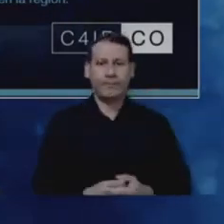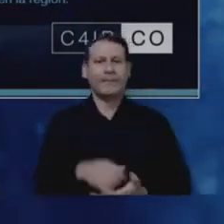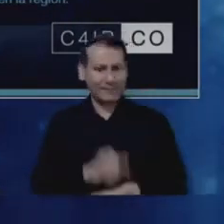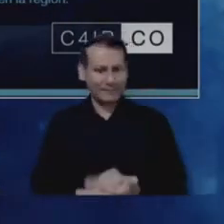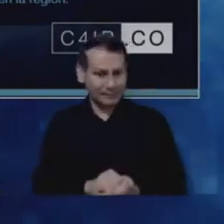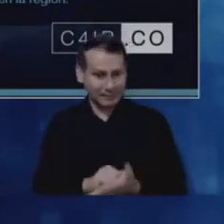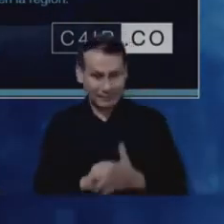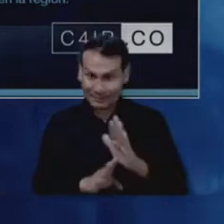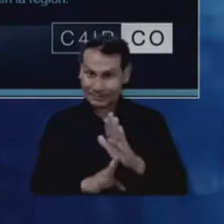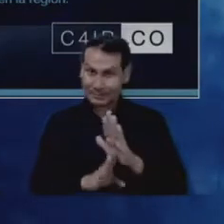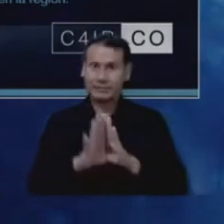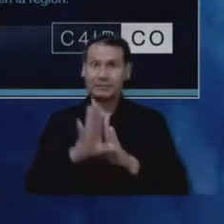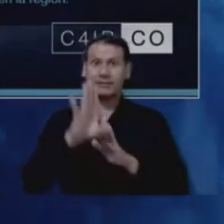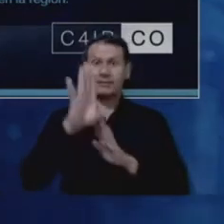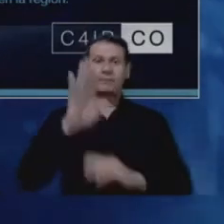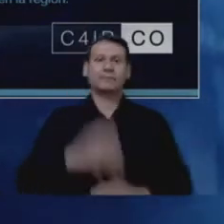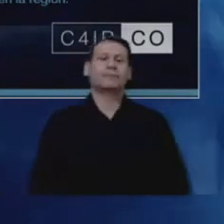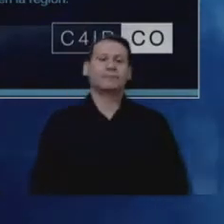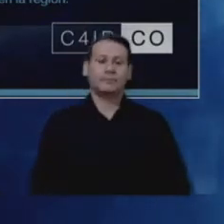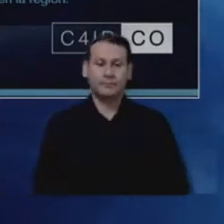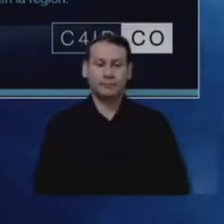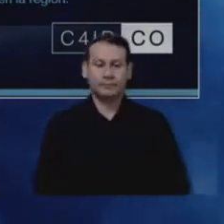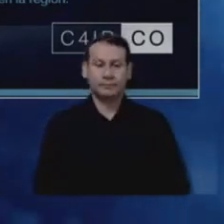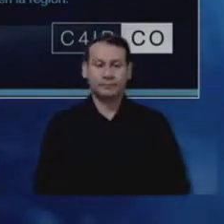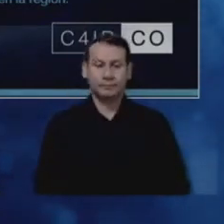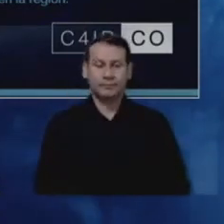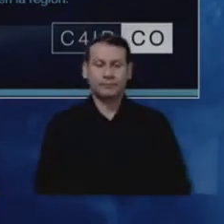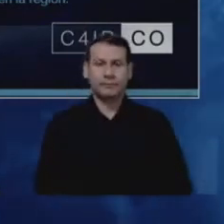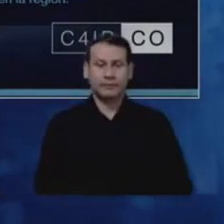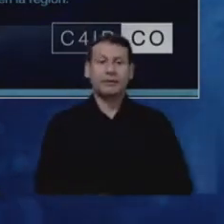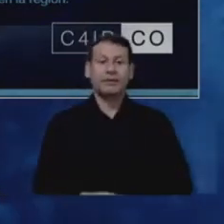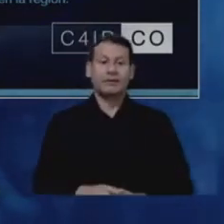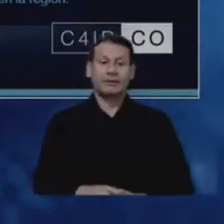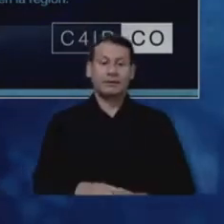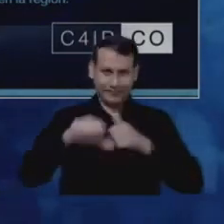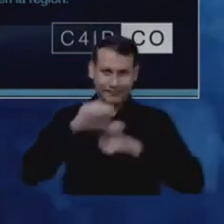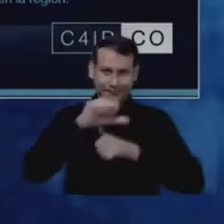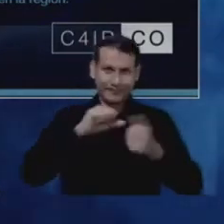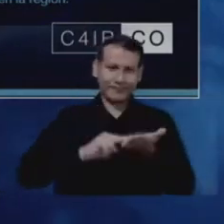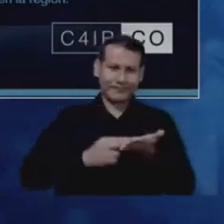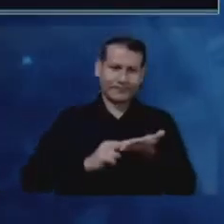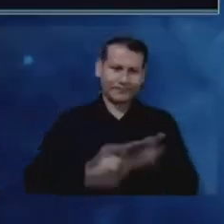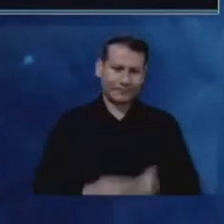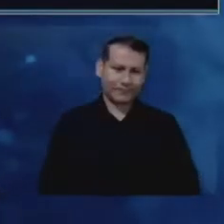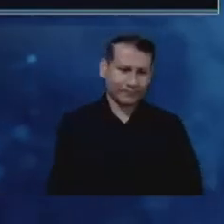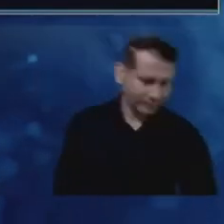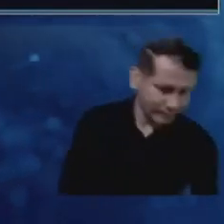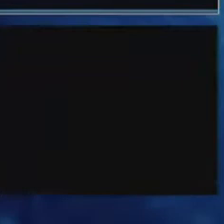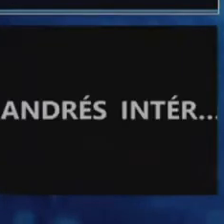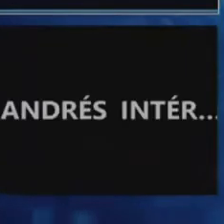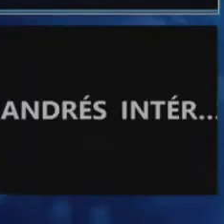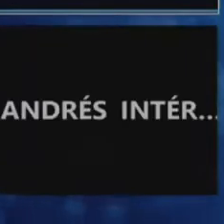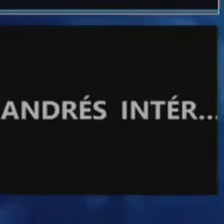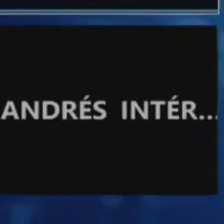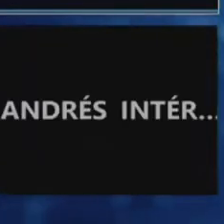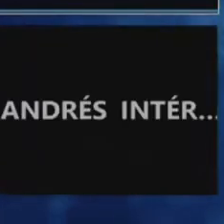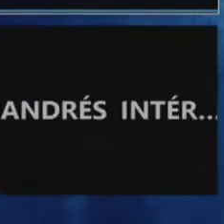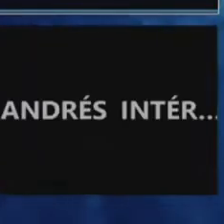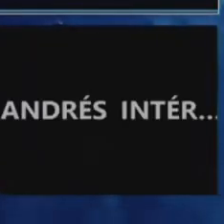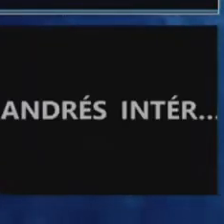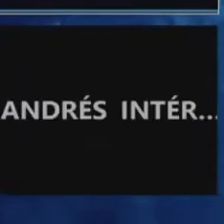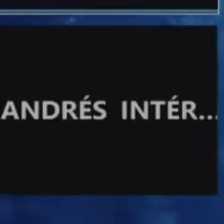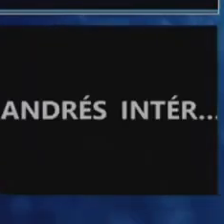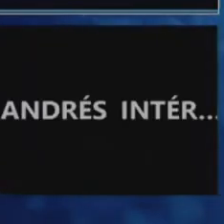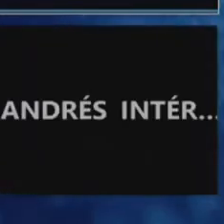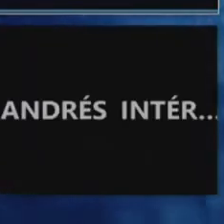porque lo basamos justamente desde el punto de vista móvil, pero en este caso es por las dimensiones que vamos a manejar. Lo estamos viendo en un